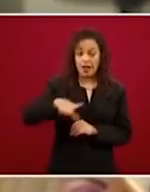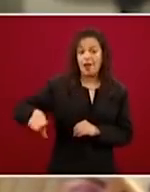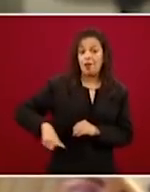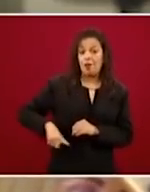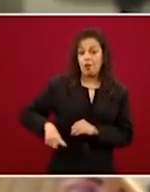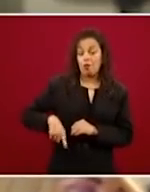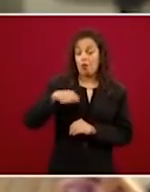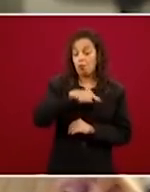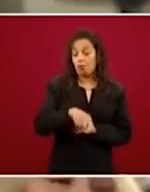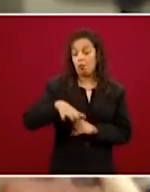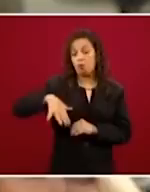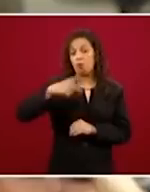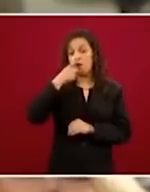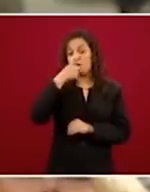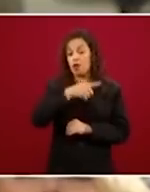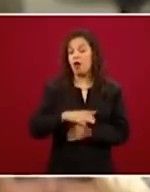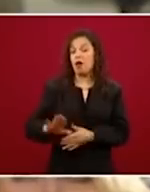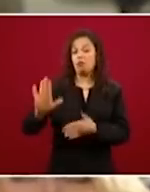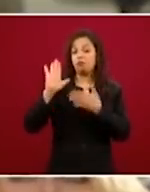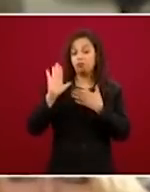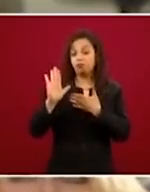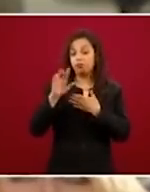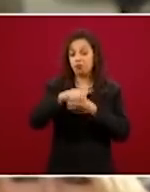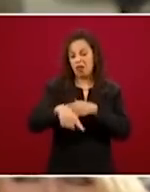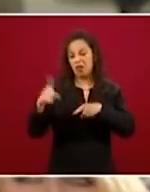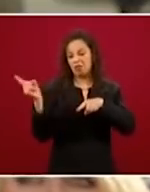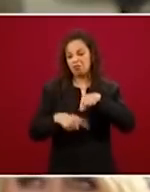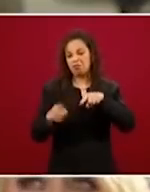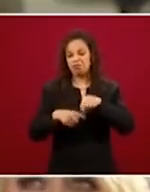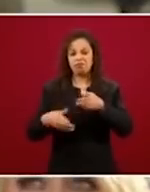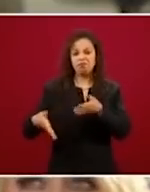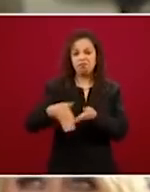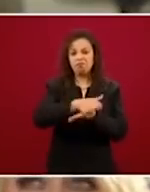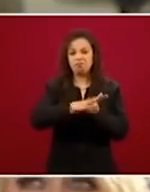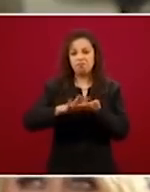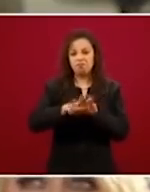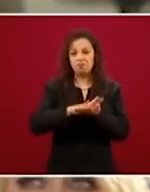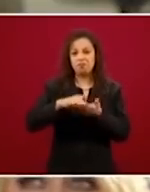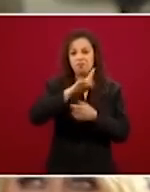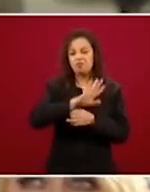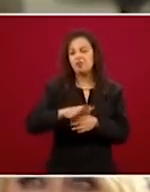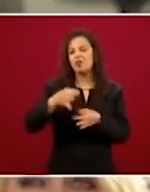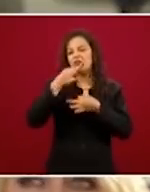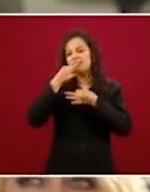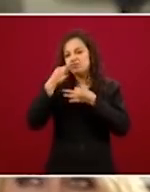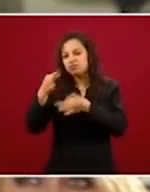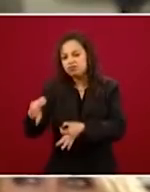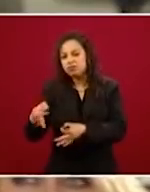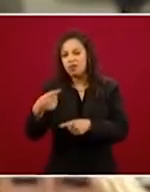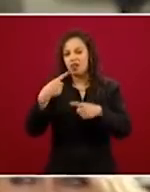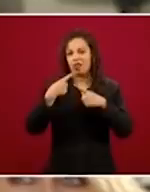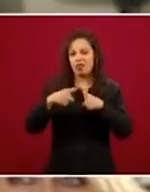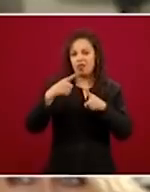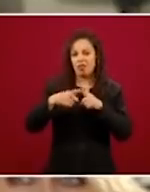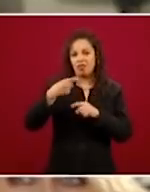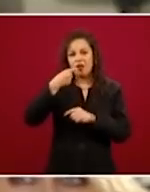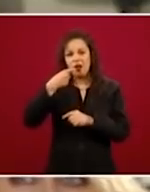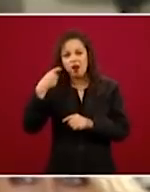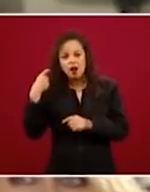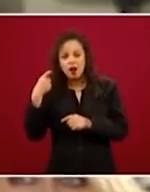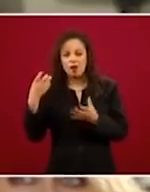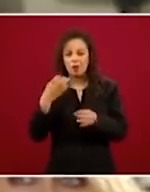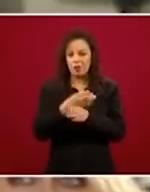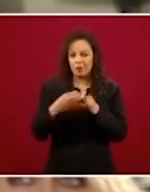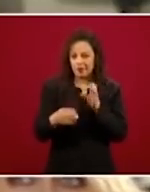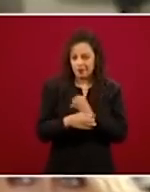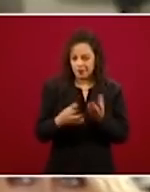usted con el combate por ejemplo las adicciones éste implemente una serie de campañas que nos permitan ir al fondo